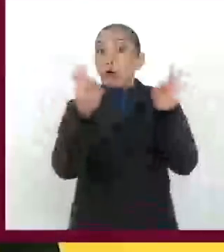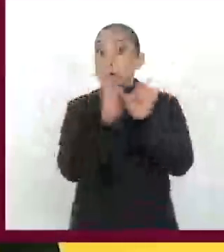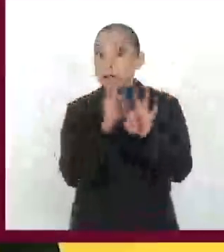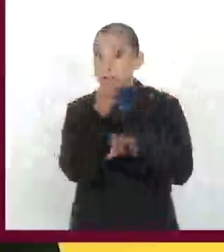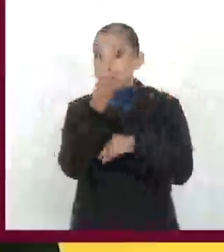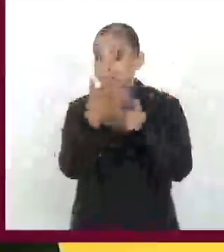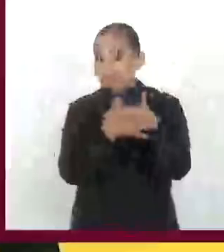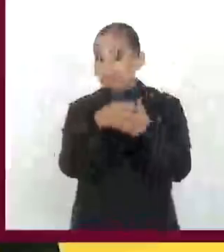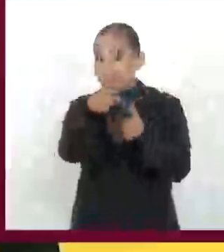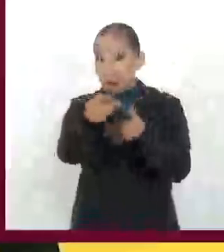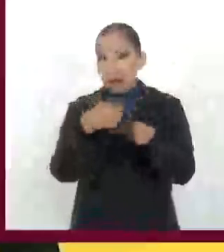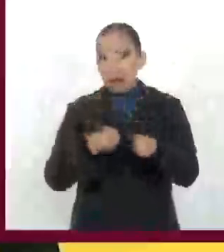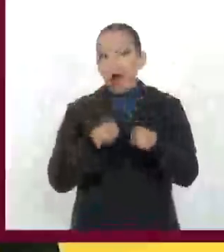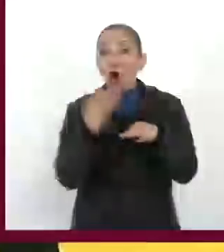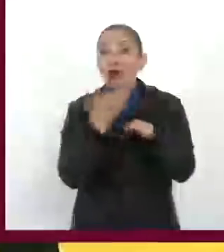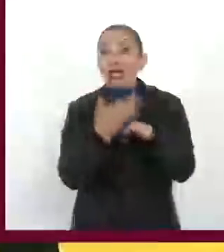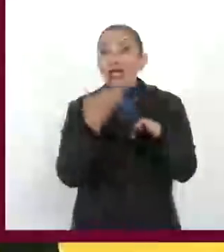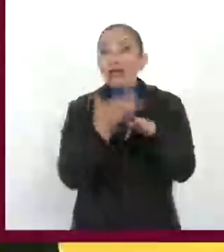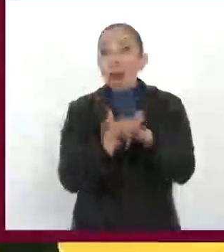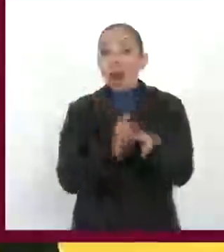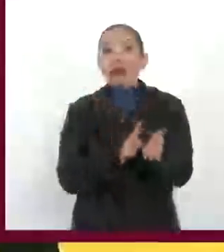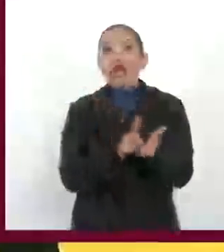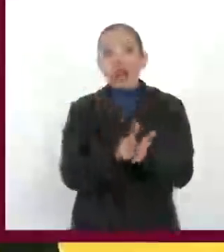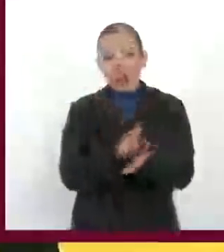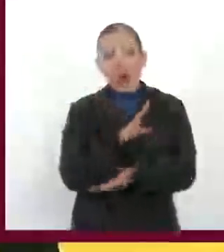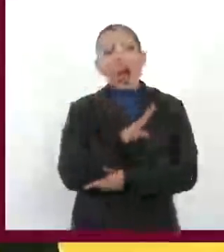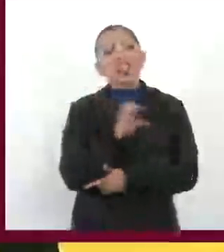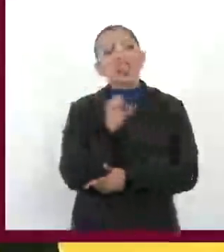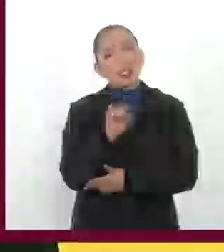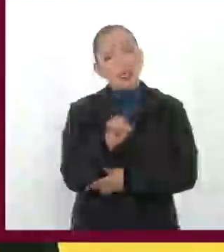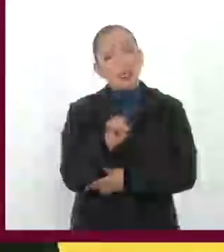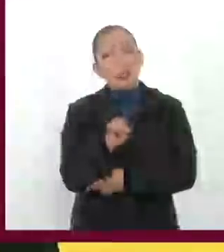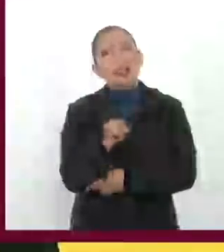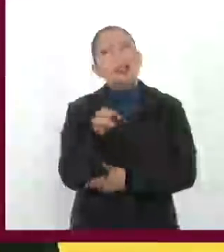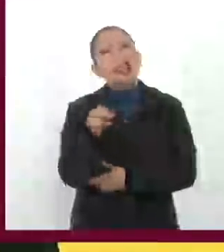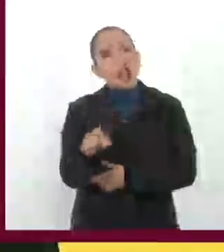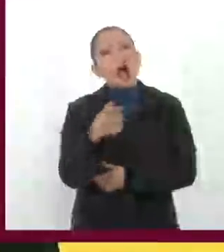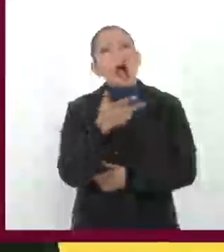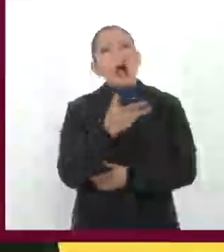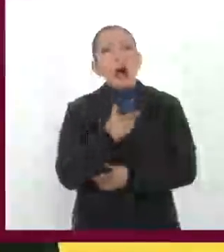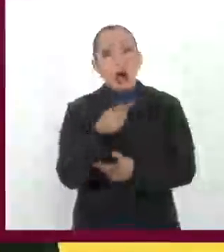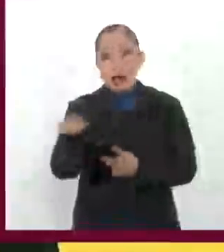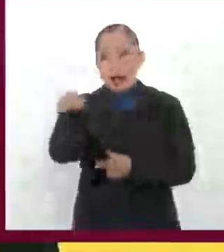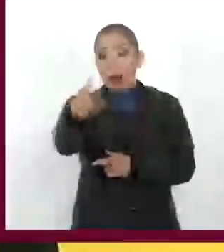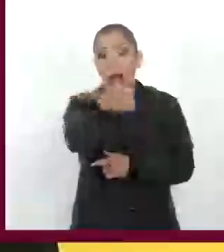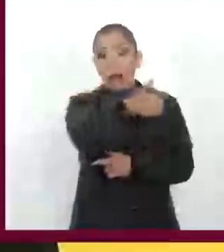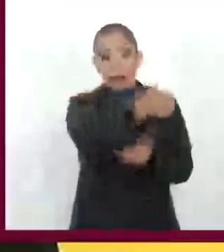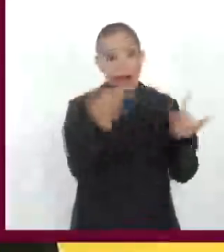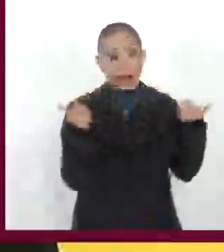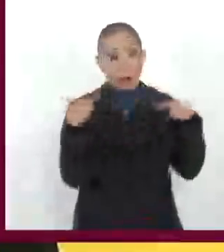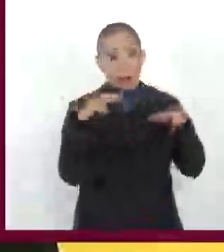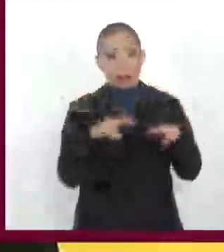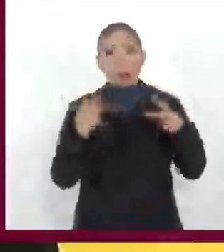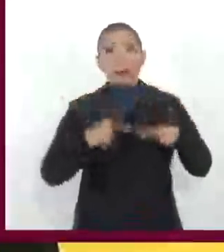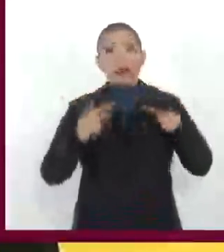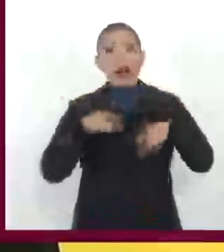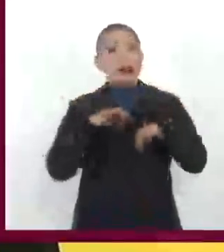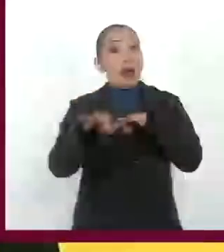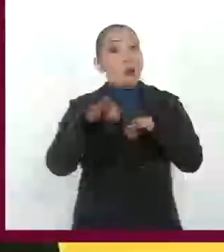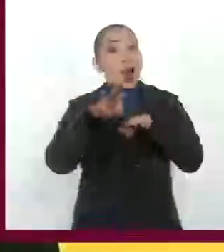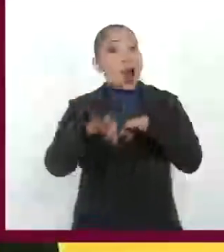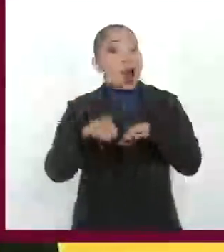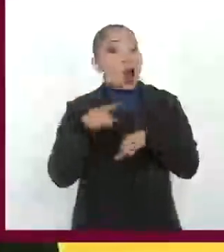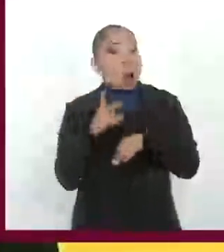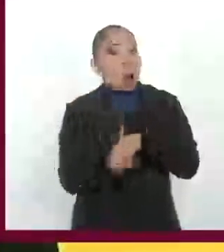es importante recordarles que vivimos en un estado de derecho, lo que significa que las y los representantes y